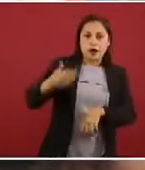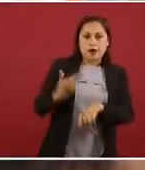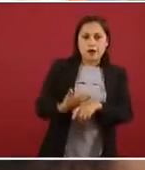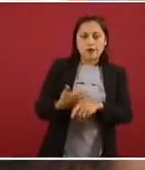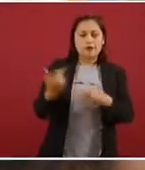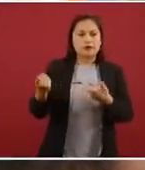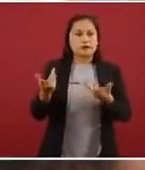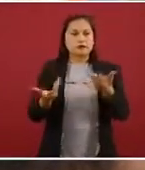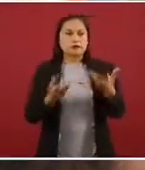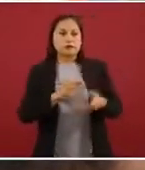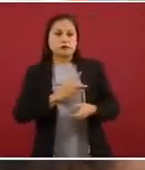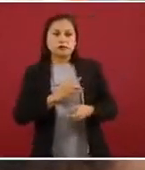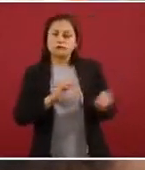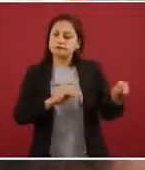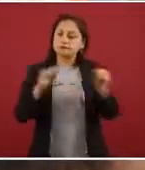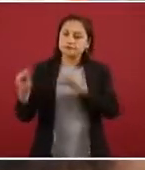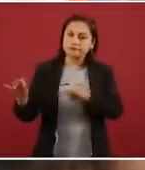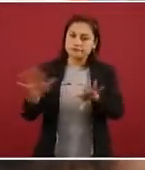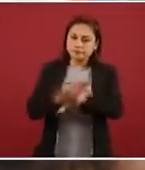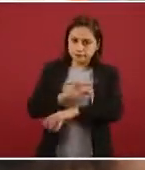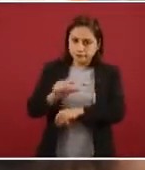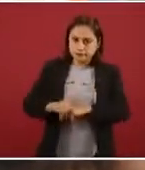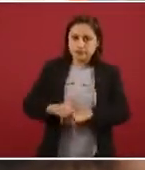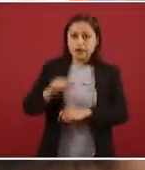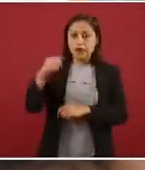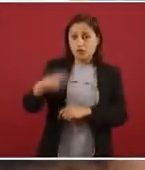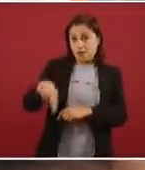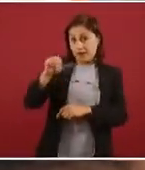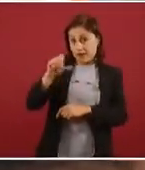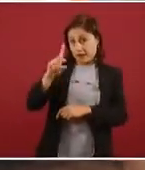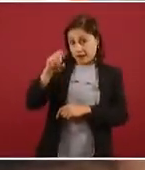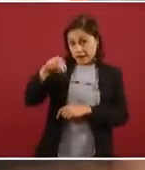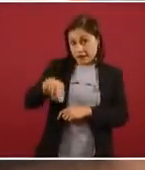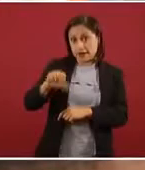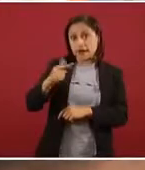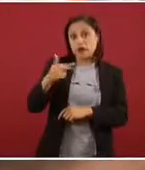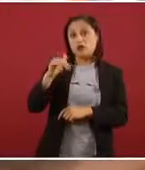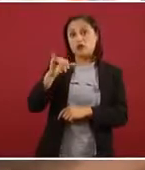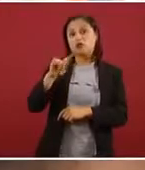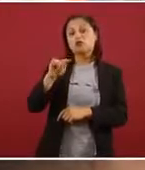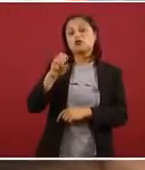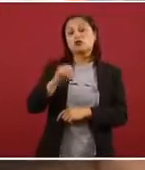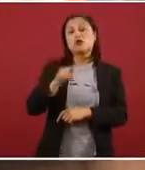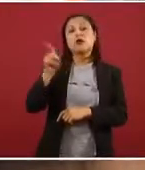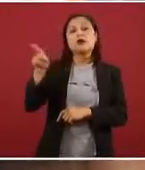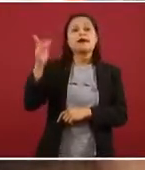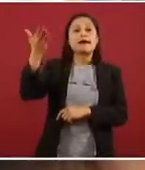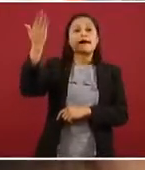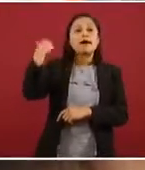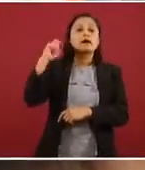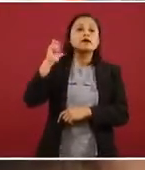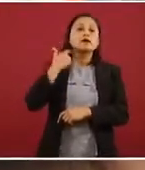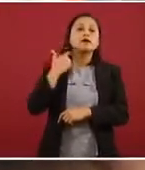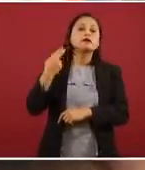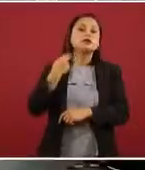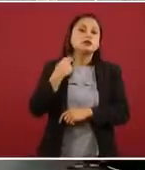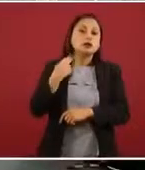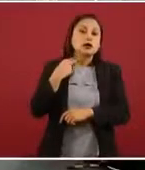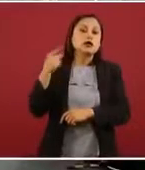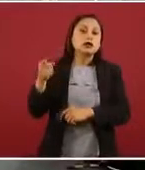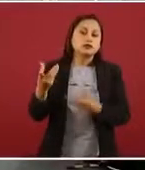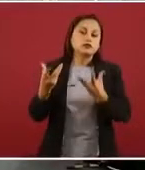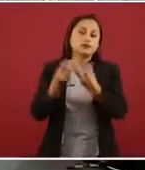me dicen que Adán Augusto era notario cuando llevó su caso, y pues ahora le dicen que como ya es